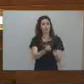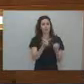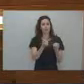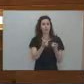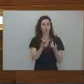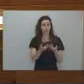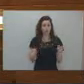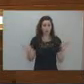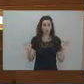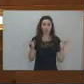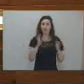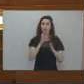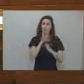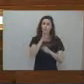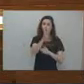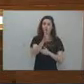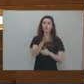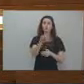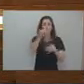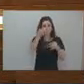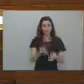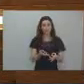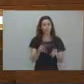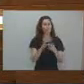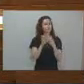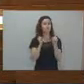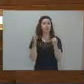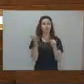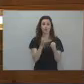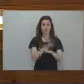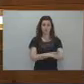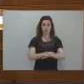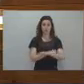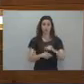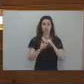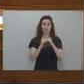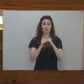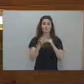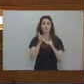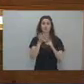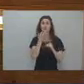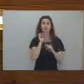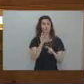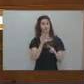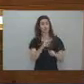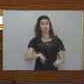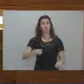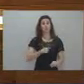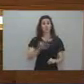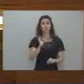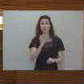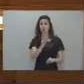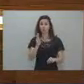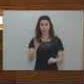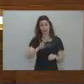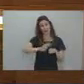de 4 años en los que nos tendremos que seguramente entender, porque aquí solo hay gobierno estable si se cuenta con Podemos o si se cuenta con el Partido Popular, aparte